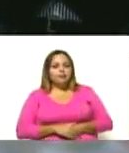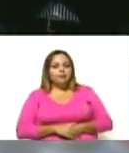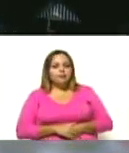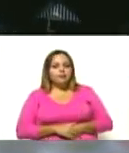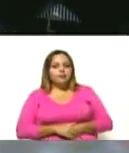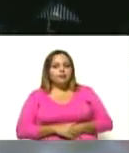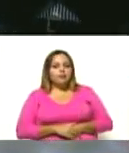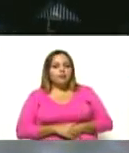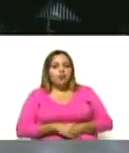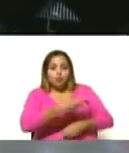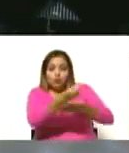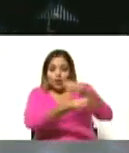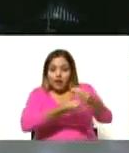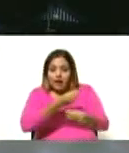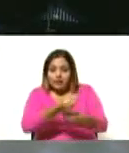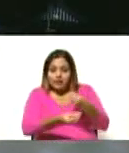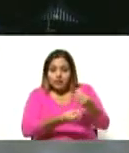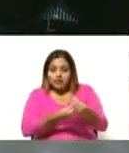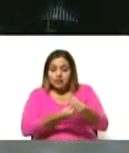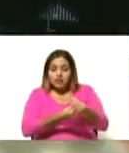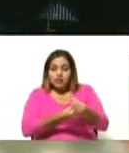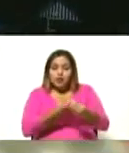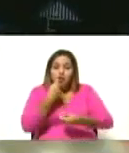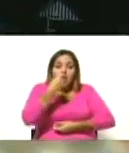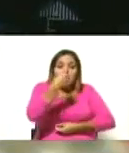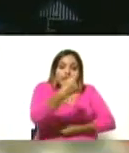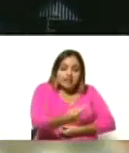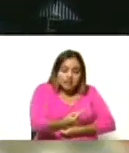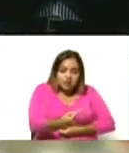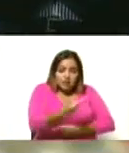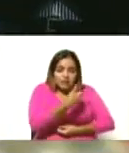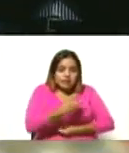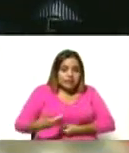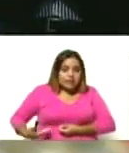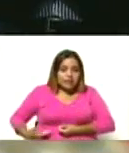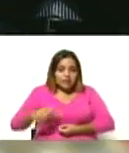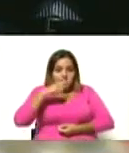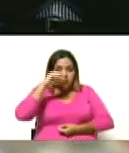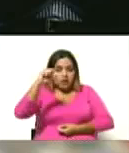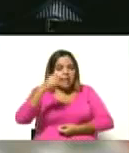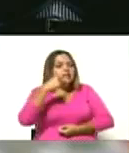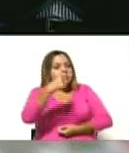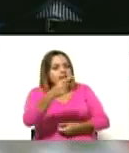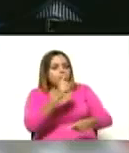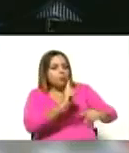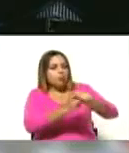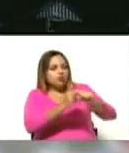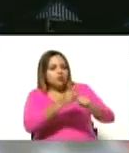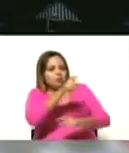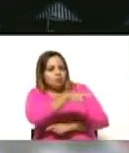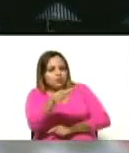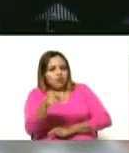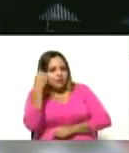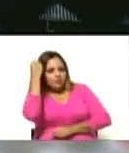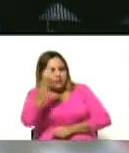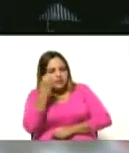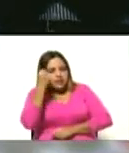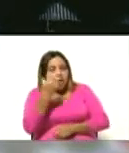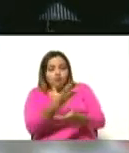Lo que haga, lo que ha dicho, es valorado positivamente. Y entonces